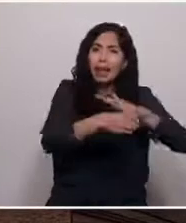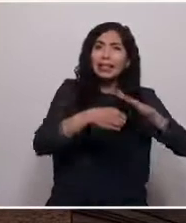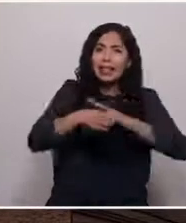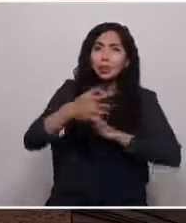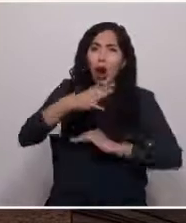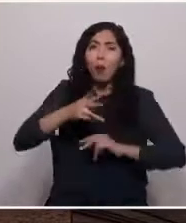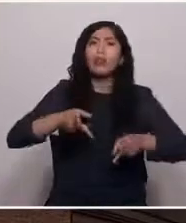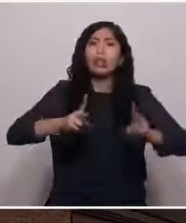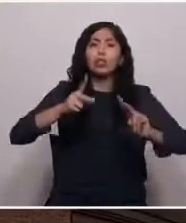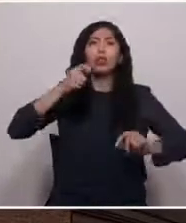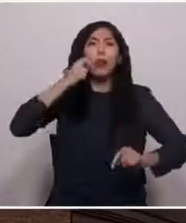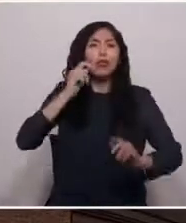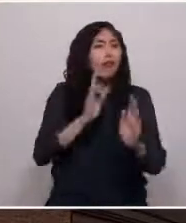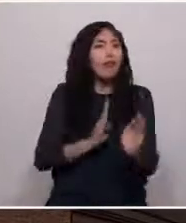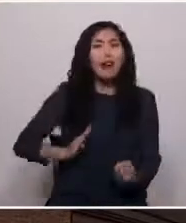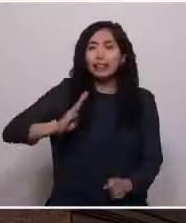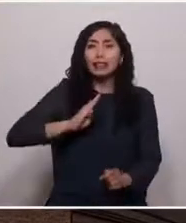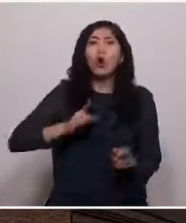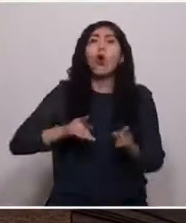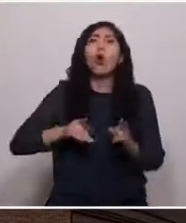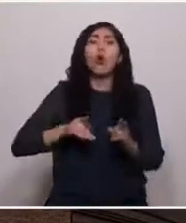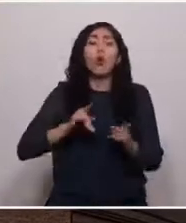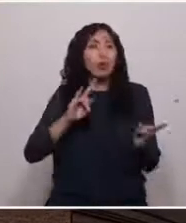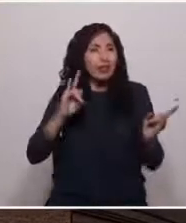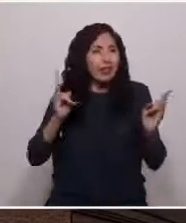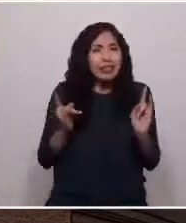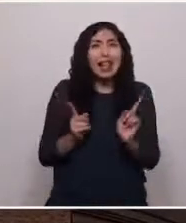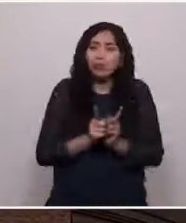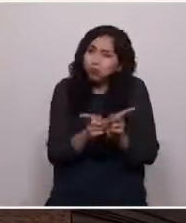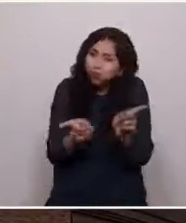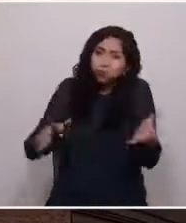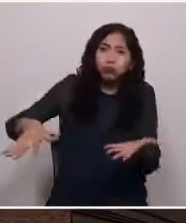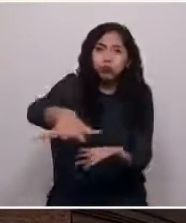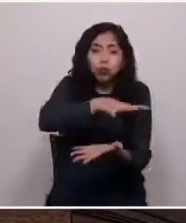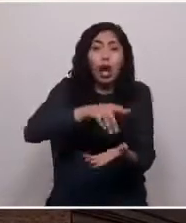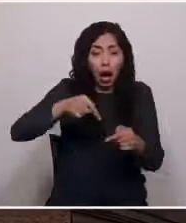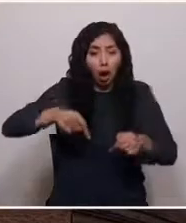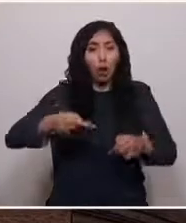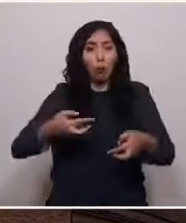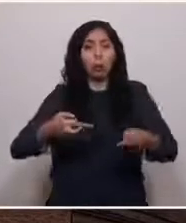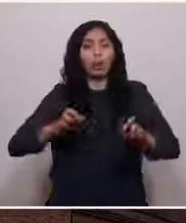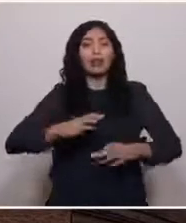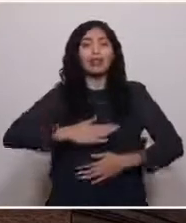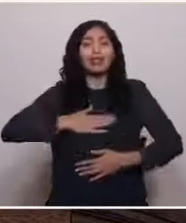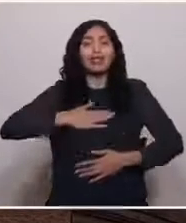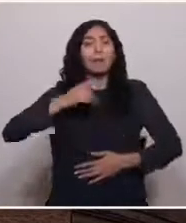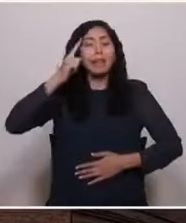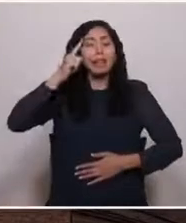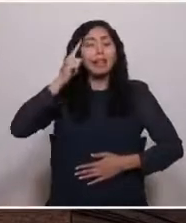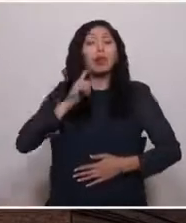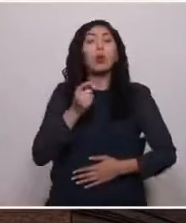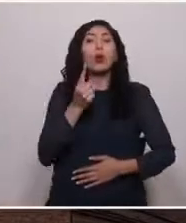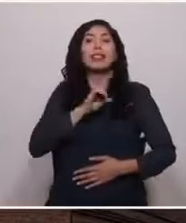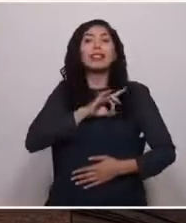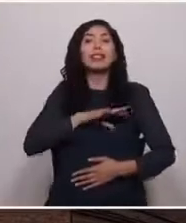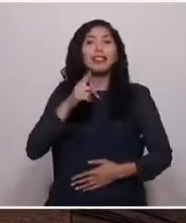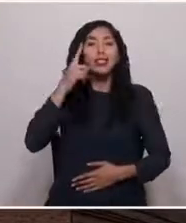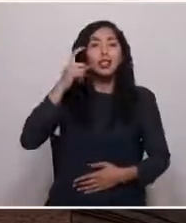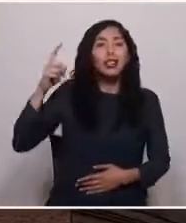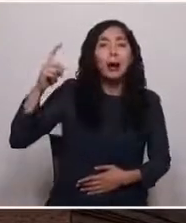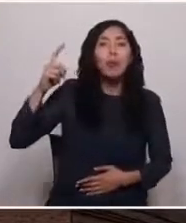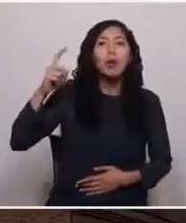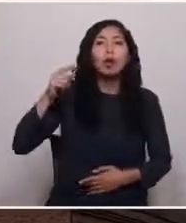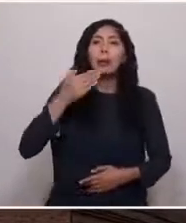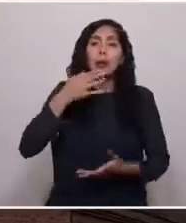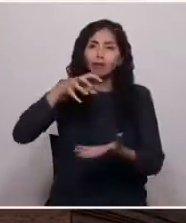y universal hoy que tenemos la oportunidad de sentir y de pensar del chile que soñamos de poner en relieve la descentralización